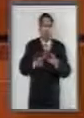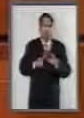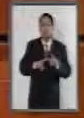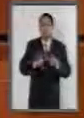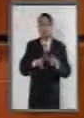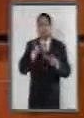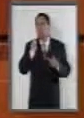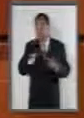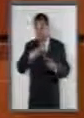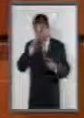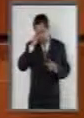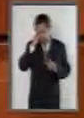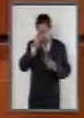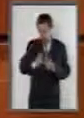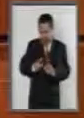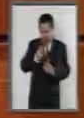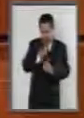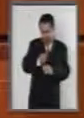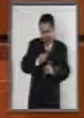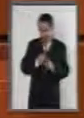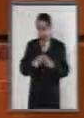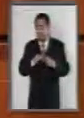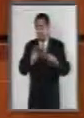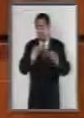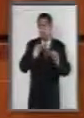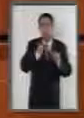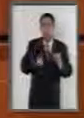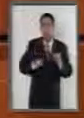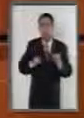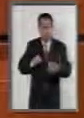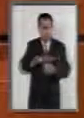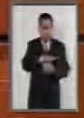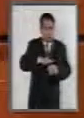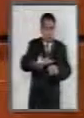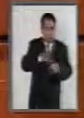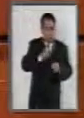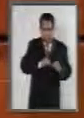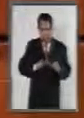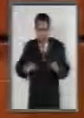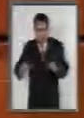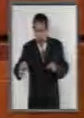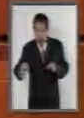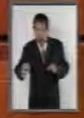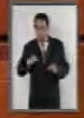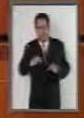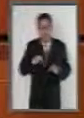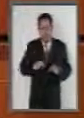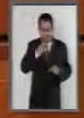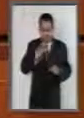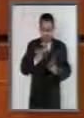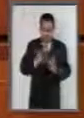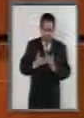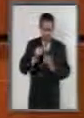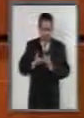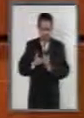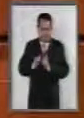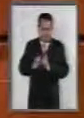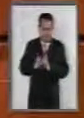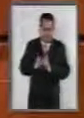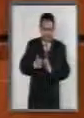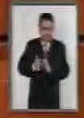de potenciar el desarrollo de aquellas zonas que están llamadas a superar de manera pronta